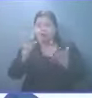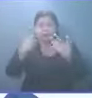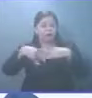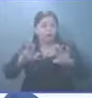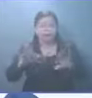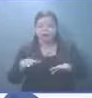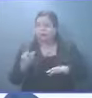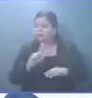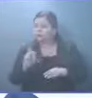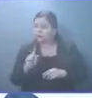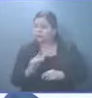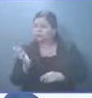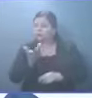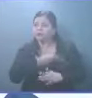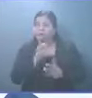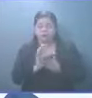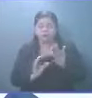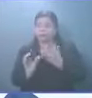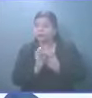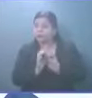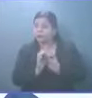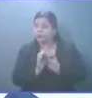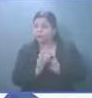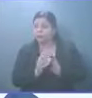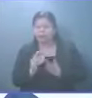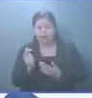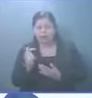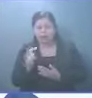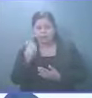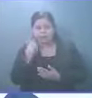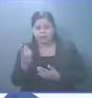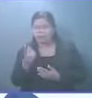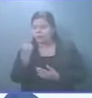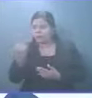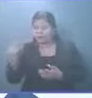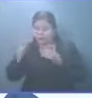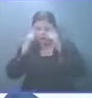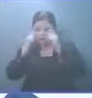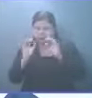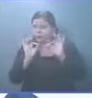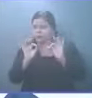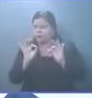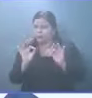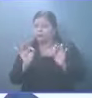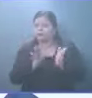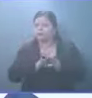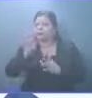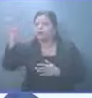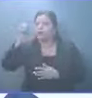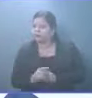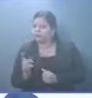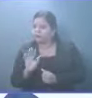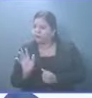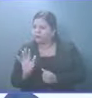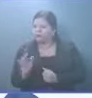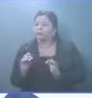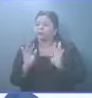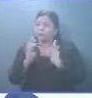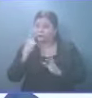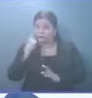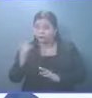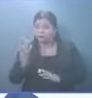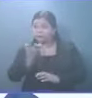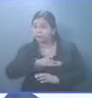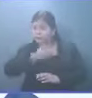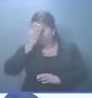así somos, esa es nuestra cultura, inmediatamente lo detecta, la gente toma fotos. No, está confirmado que fue en jet privado. Sabemos